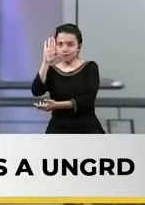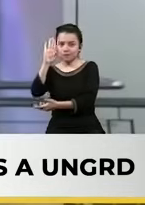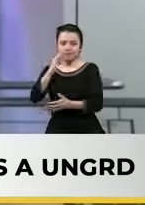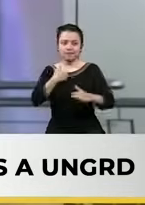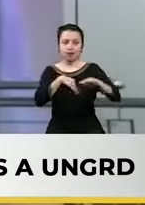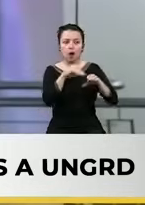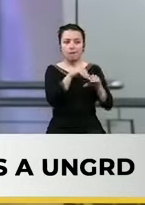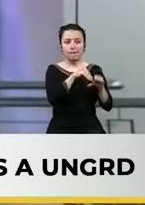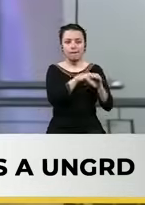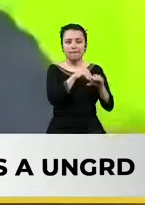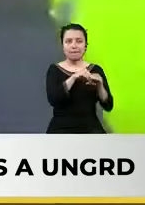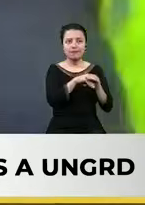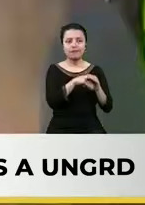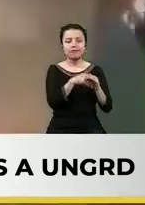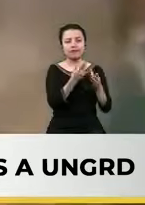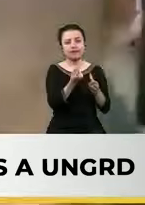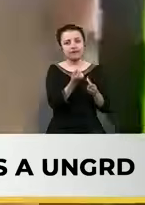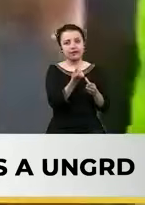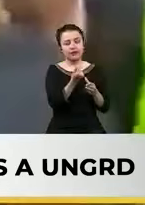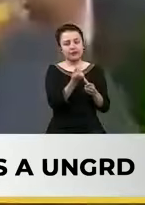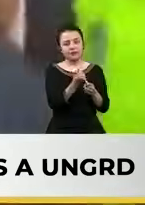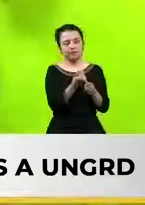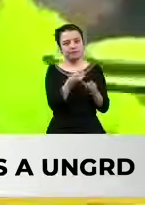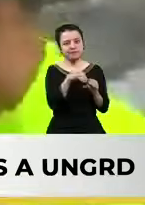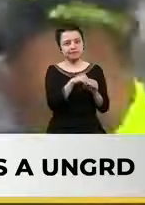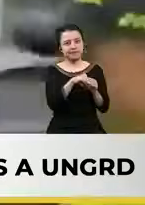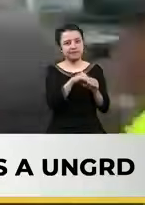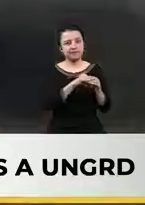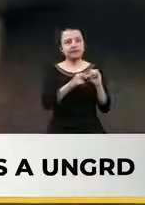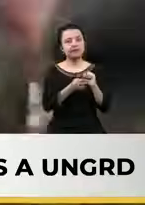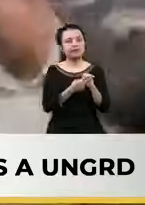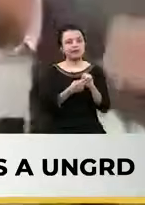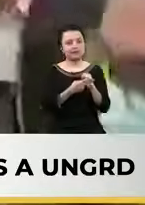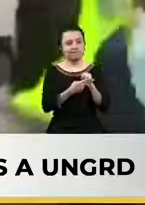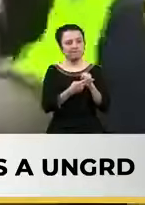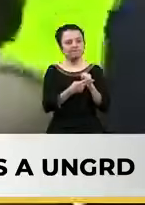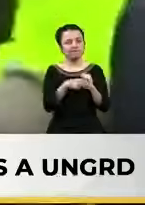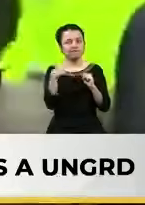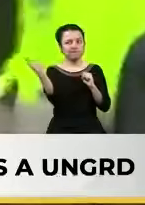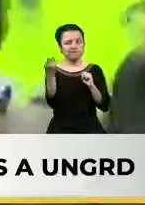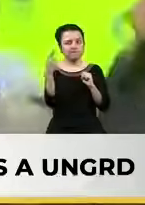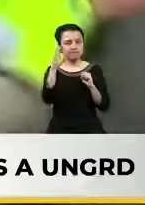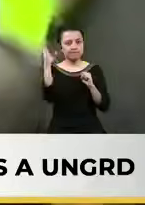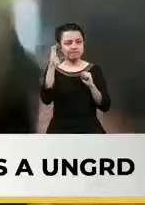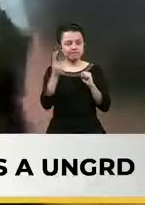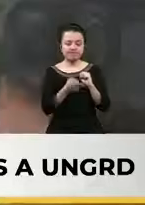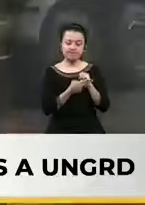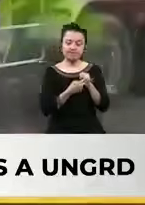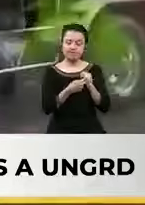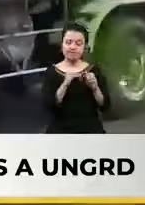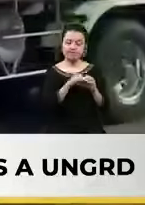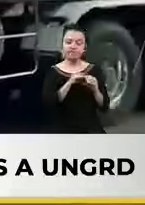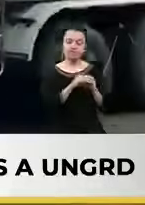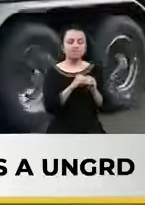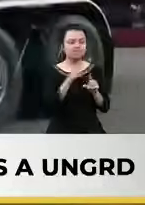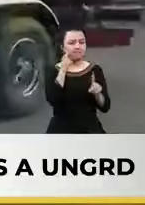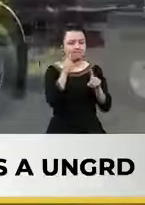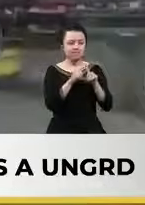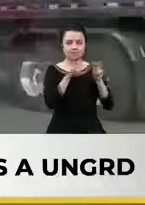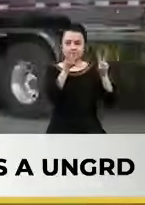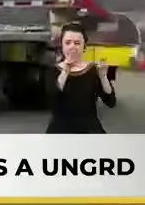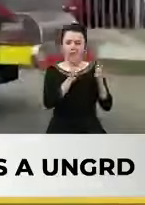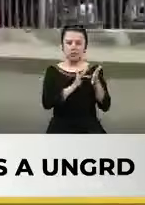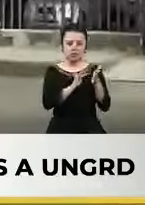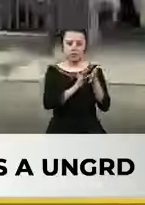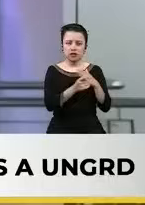Nacional de los colombianos. Un dinero, unos recursos que están preservados para determinados temas